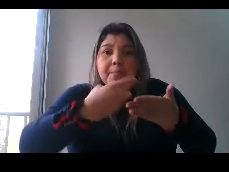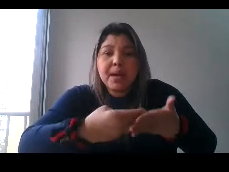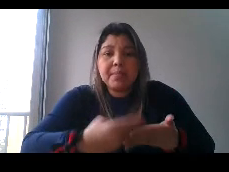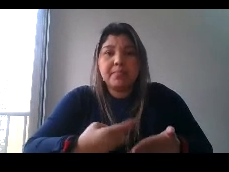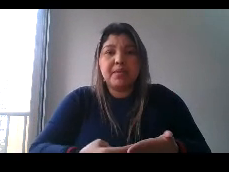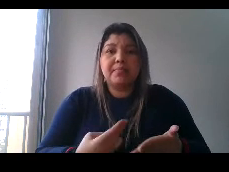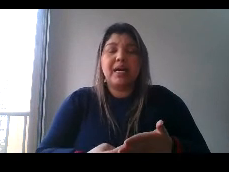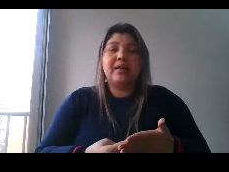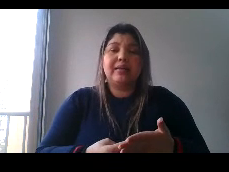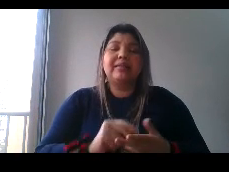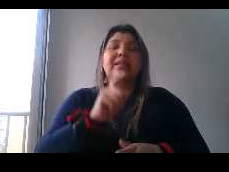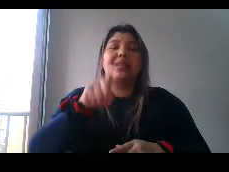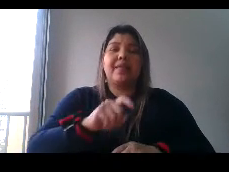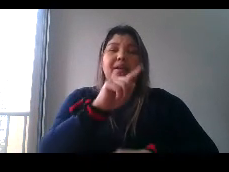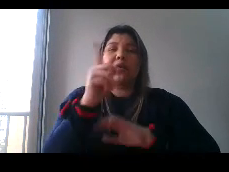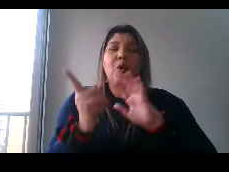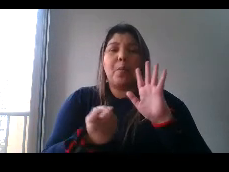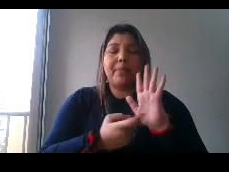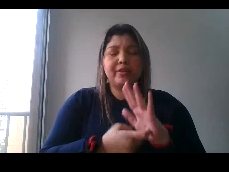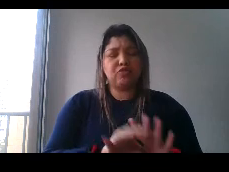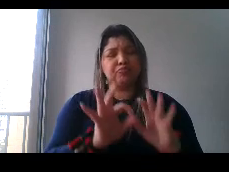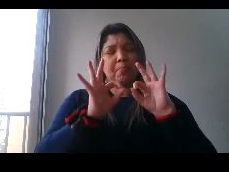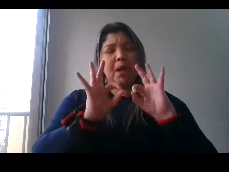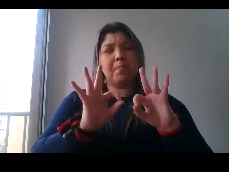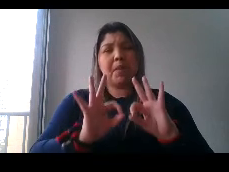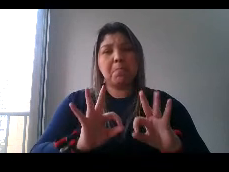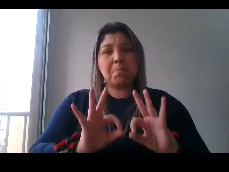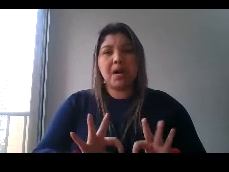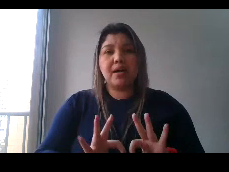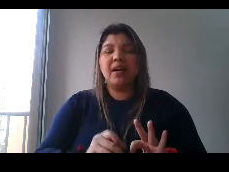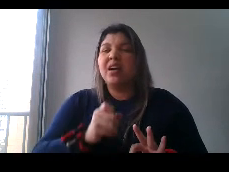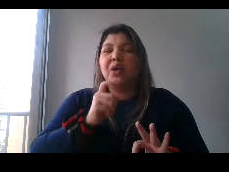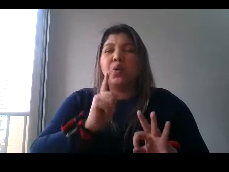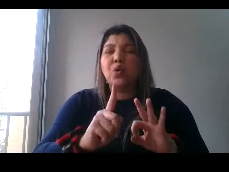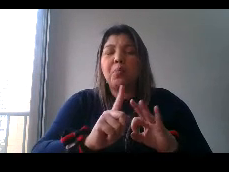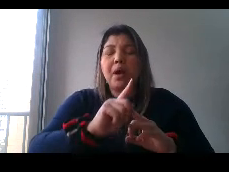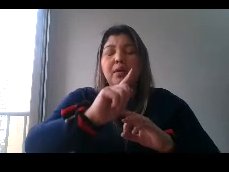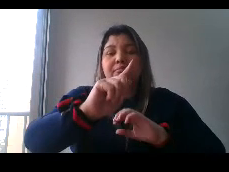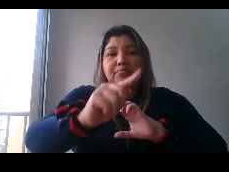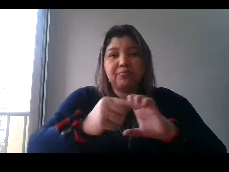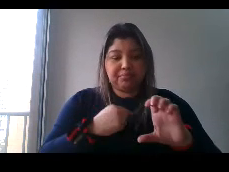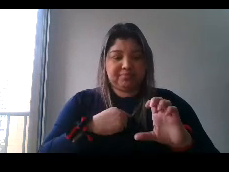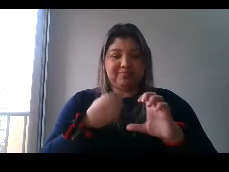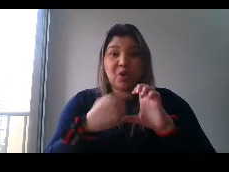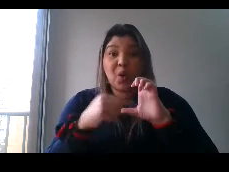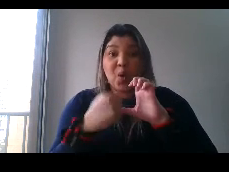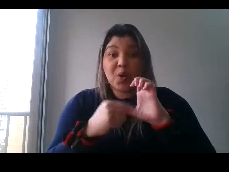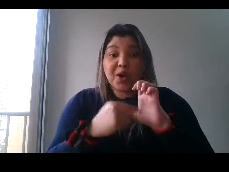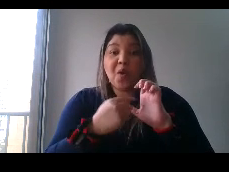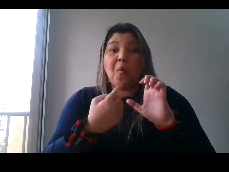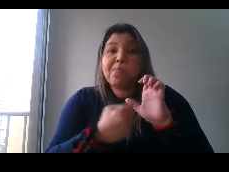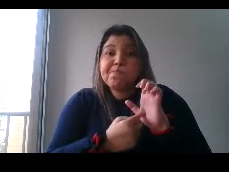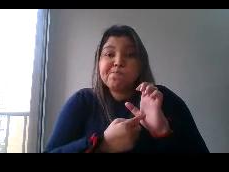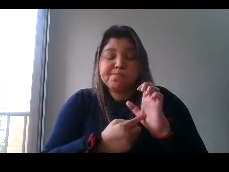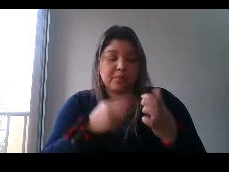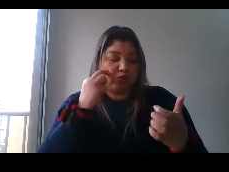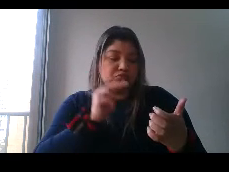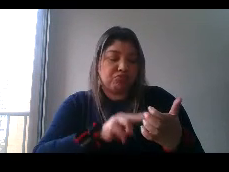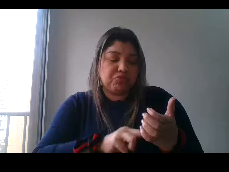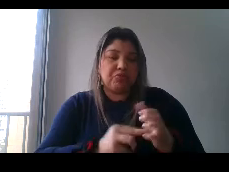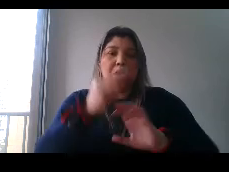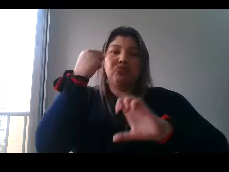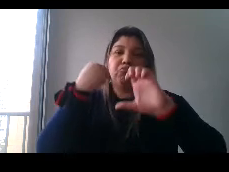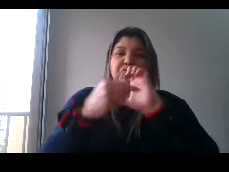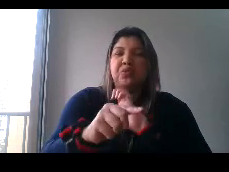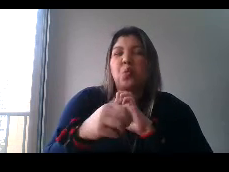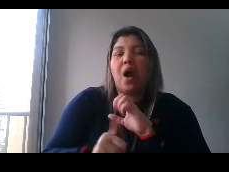diligenciarlo completamente y de forma correcta, ya que con esta información podremos enviarles las memorias de este evento a los